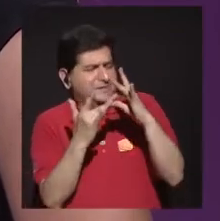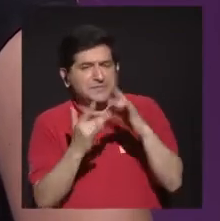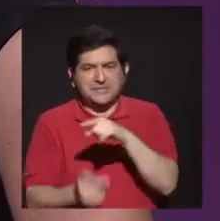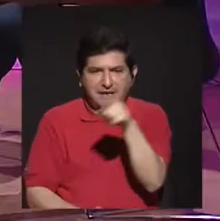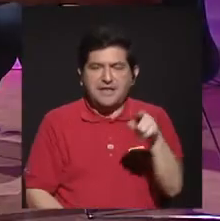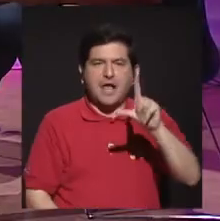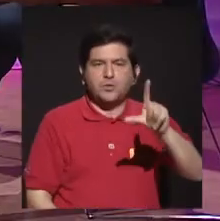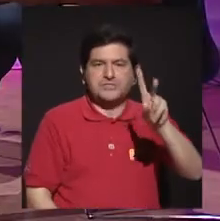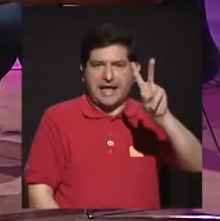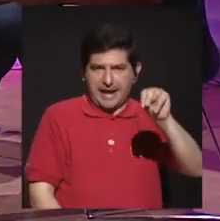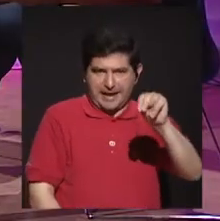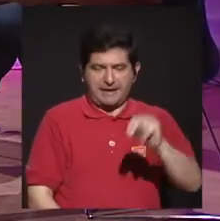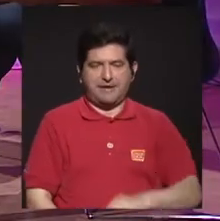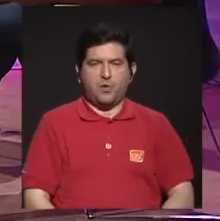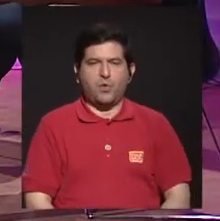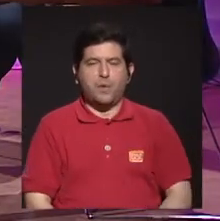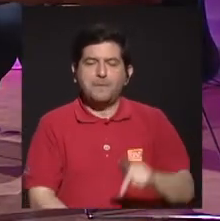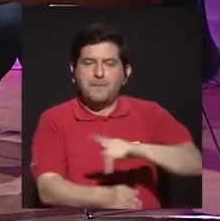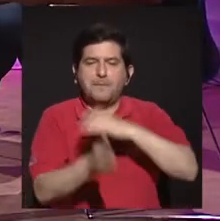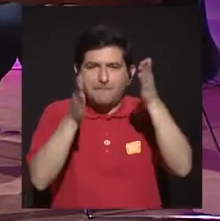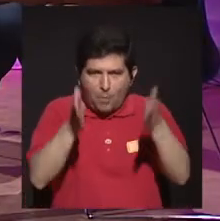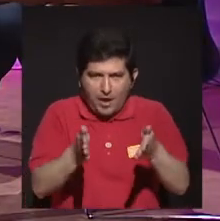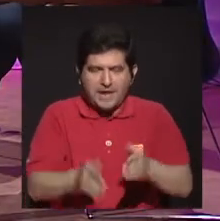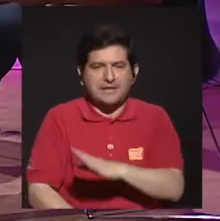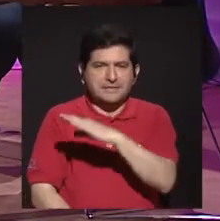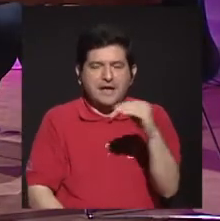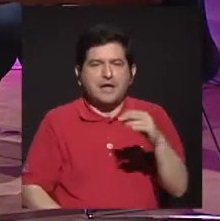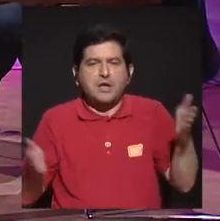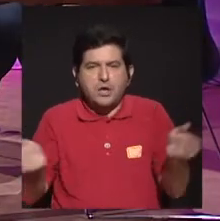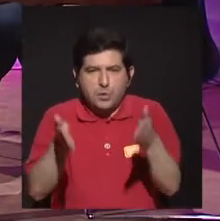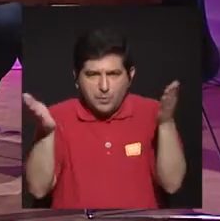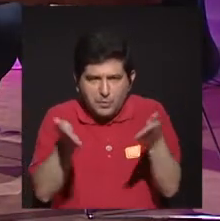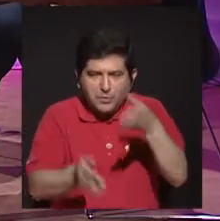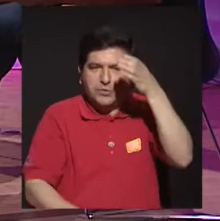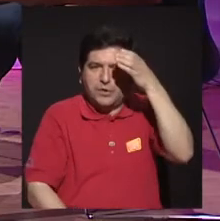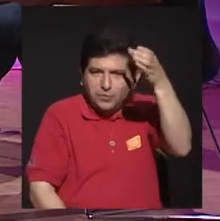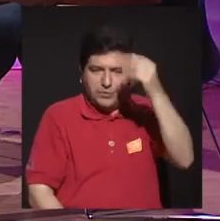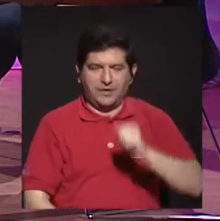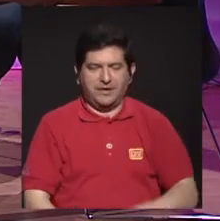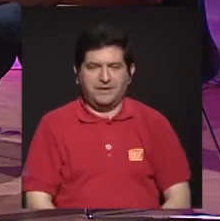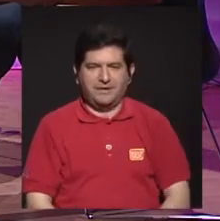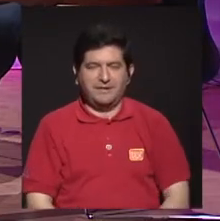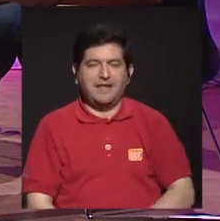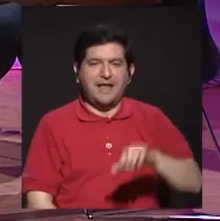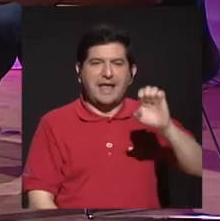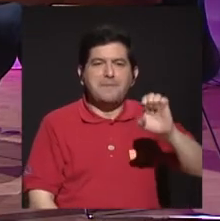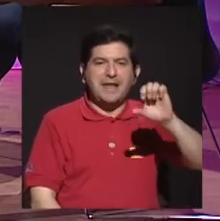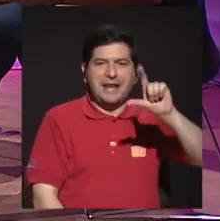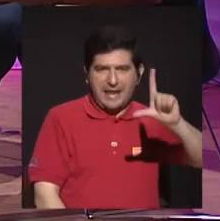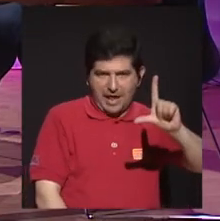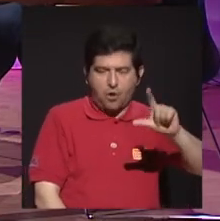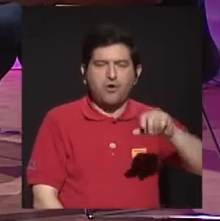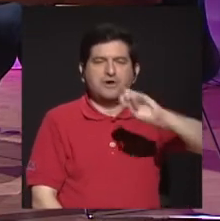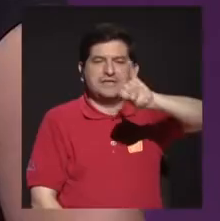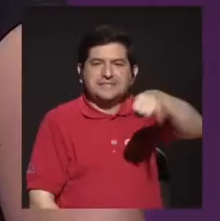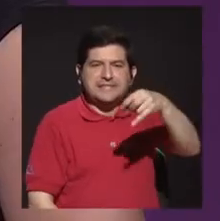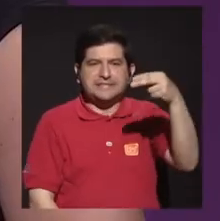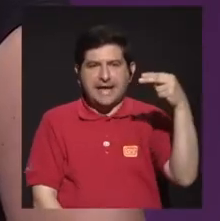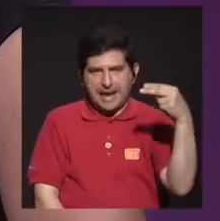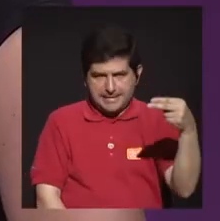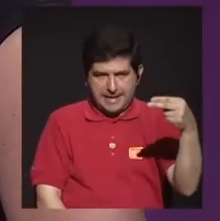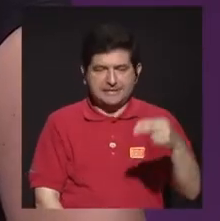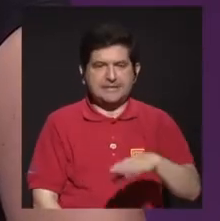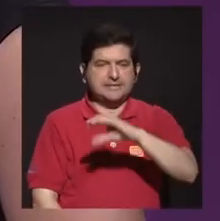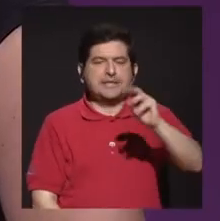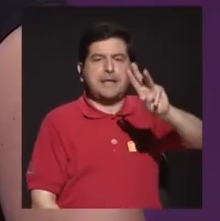son Luisiana Naranjo, quien es poeta y es promotora cultural, a Emily León, Jessica Hernández